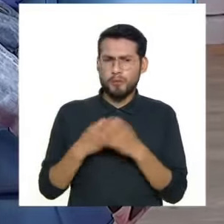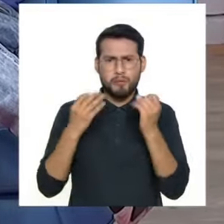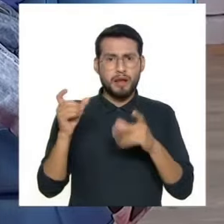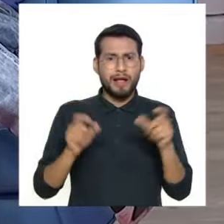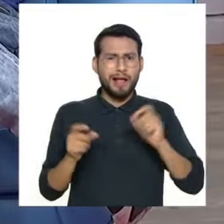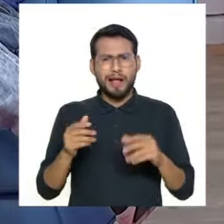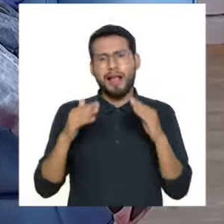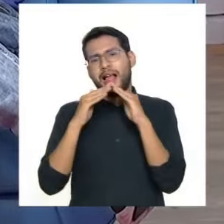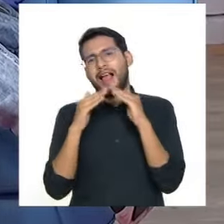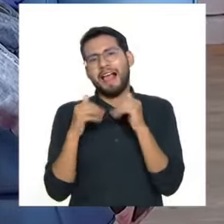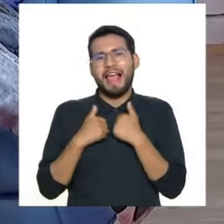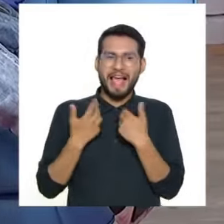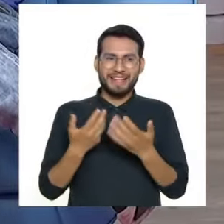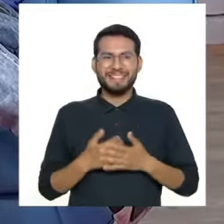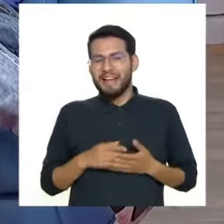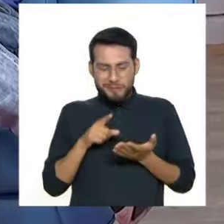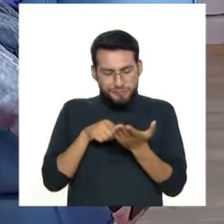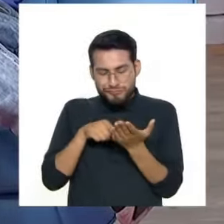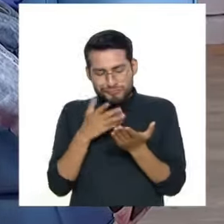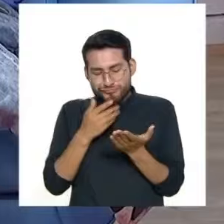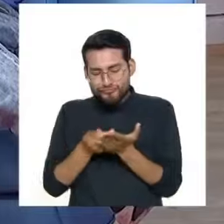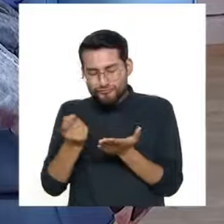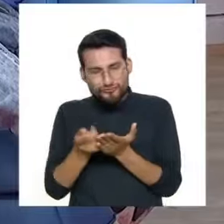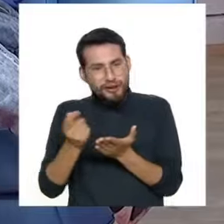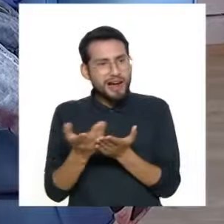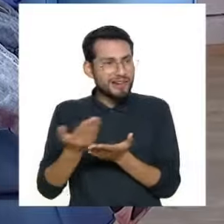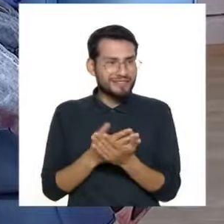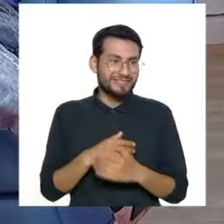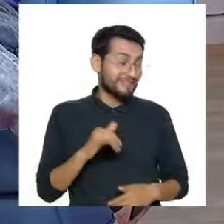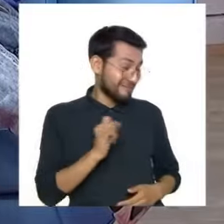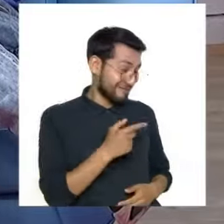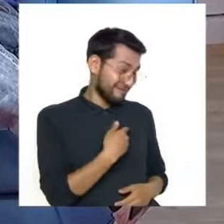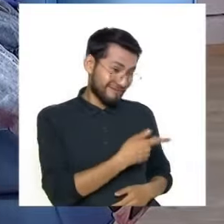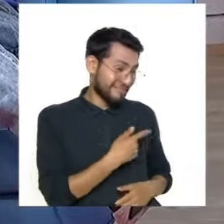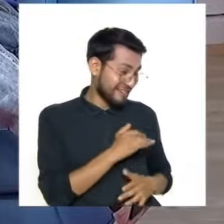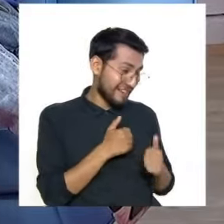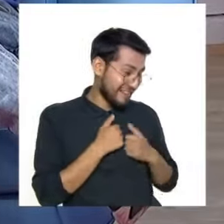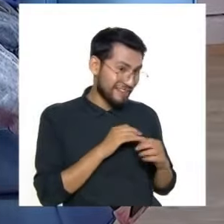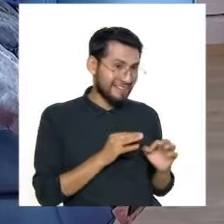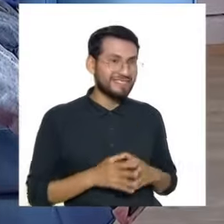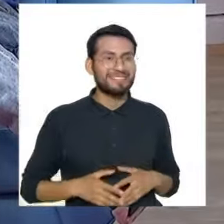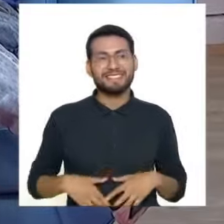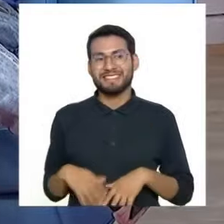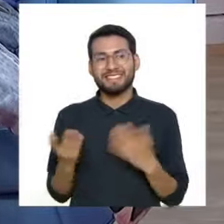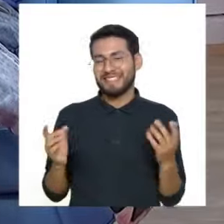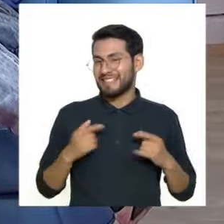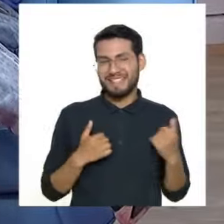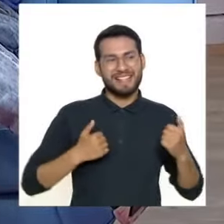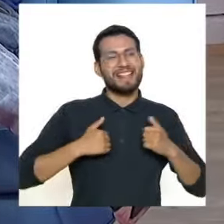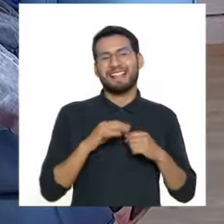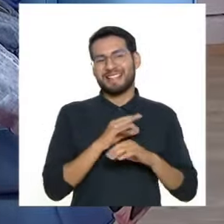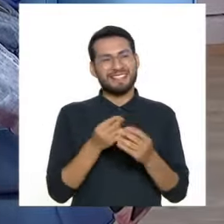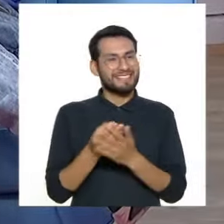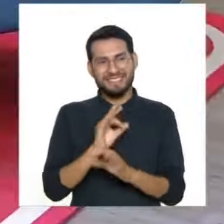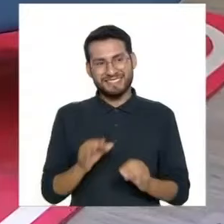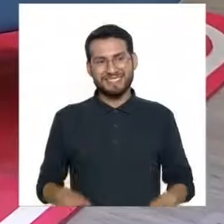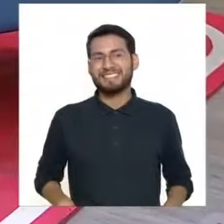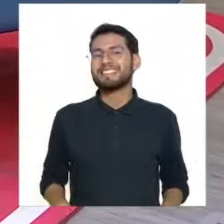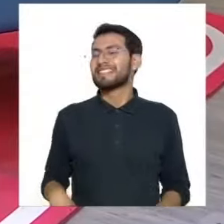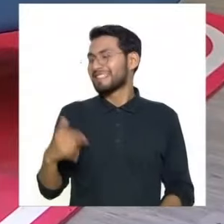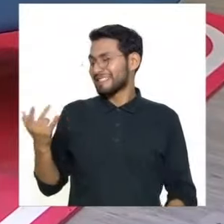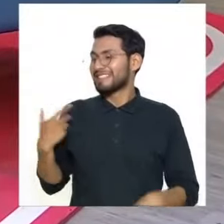va a estar en casita viendo qué oferta comprar y qué oferta nosotros que no vamos a hacer nada no quiero salir a comprar nada